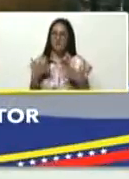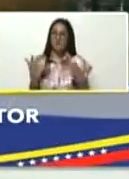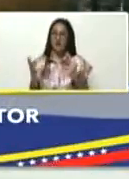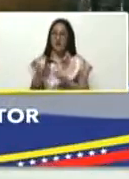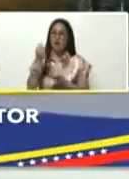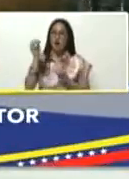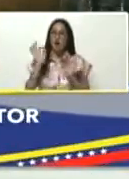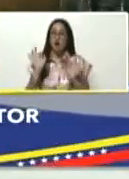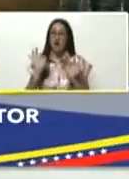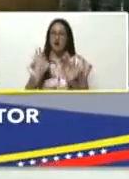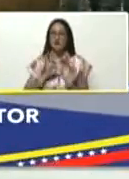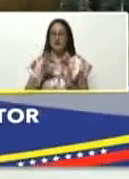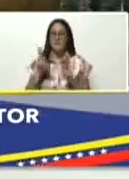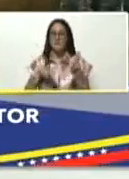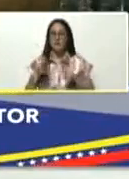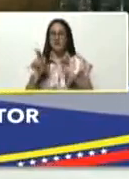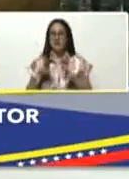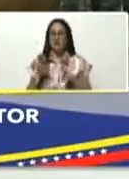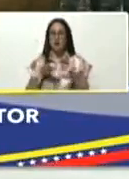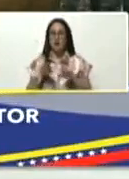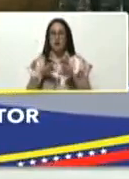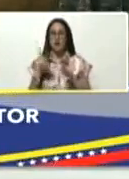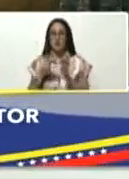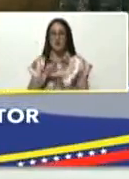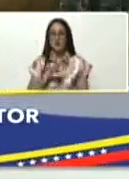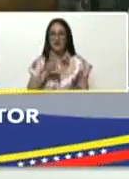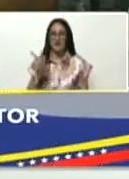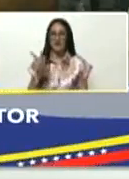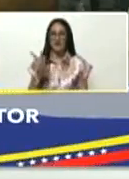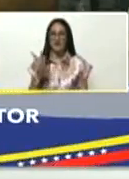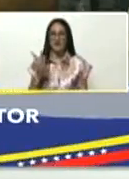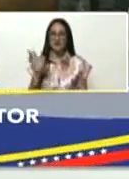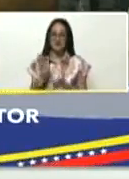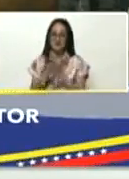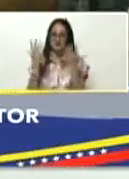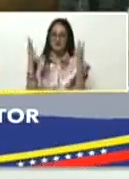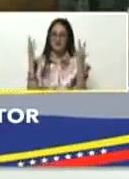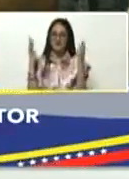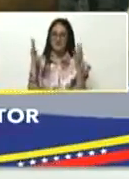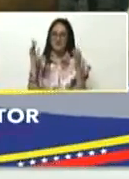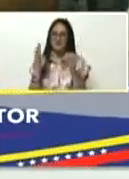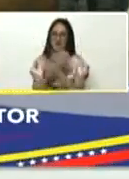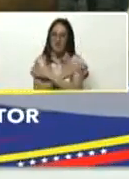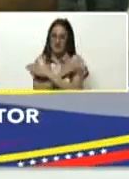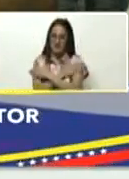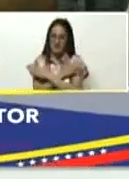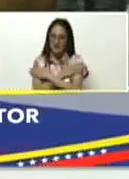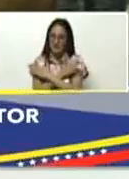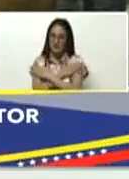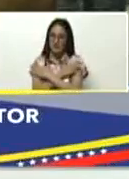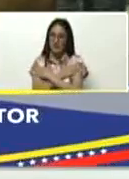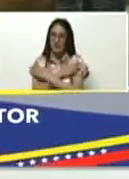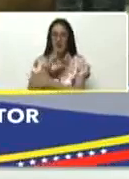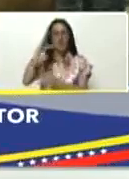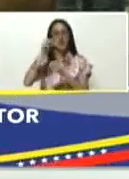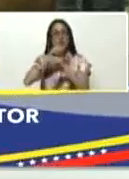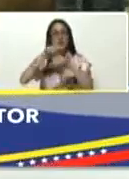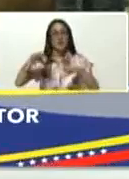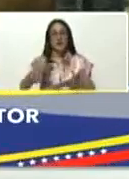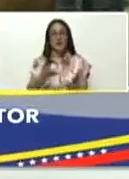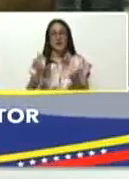logros de la exposición COGEDES 2022. Aplauso, felicitaciones, que Dios me los bendiga a